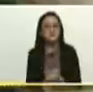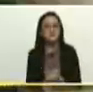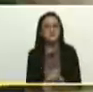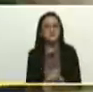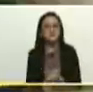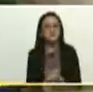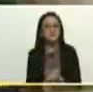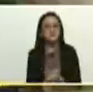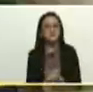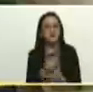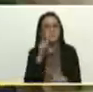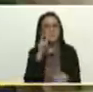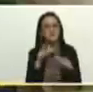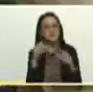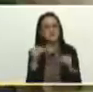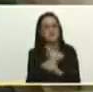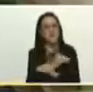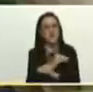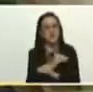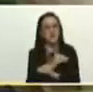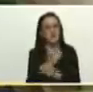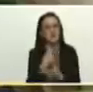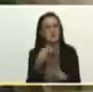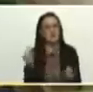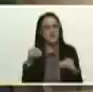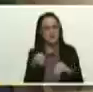los adversarios de nuestra unión